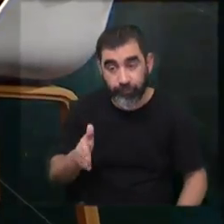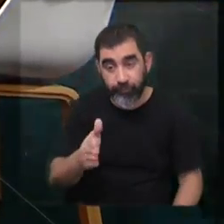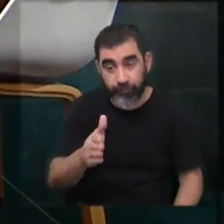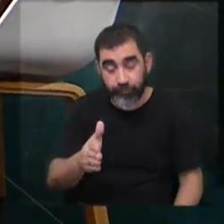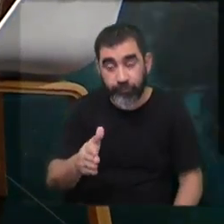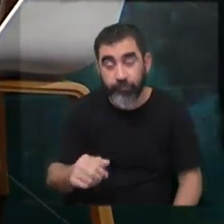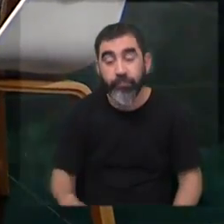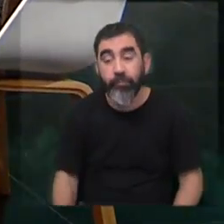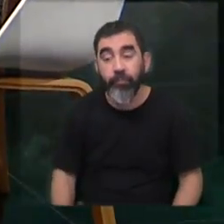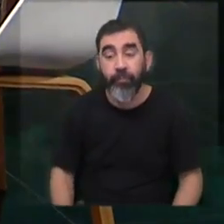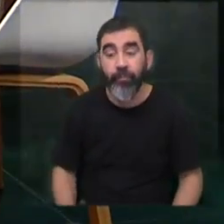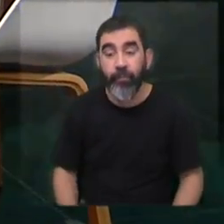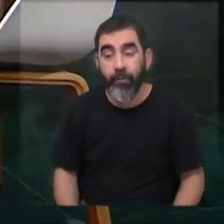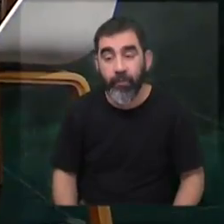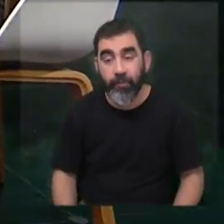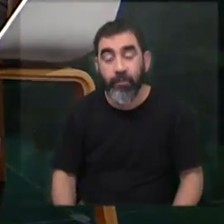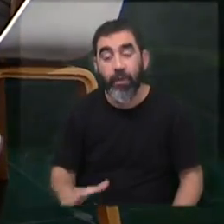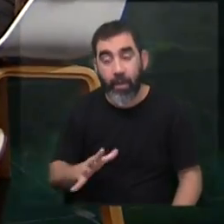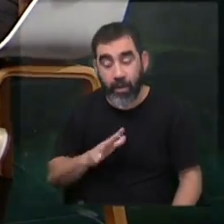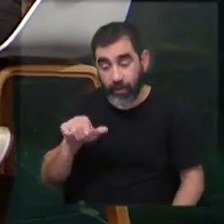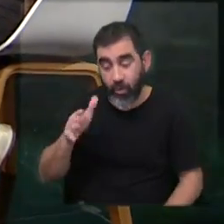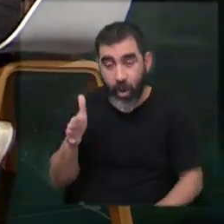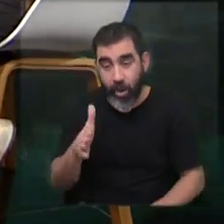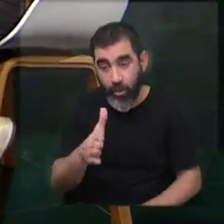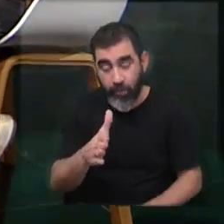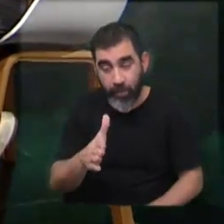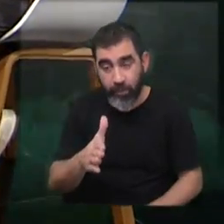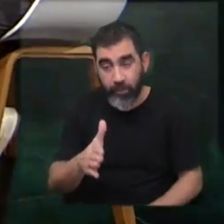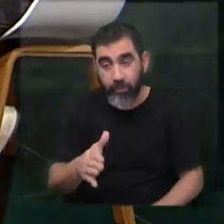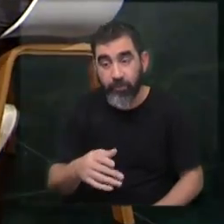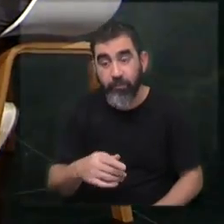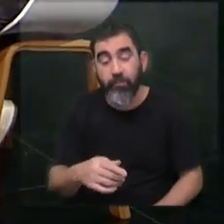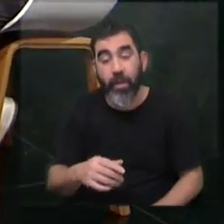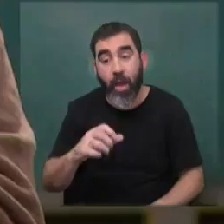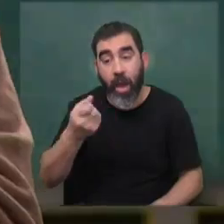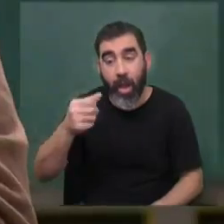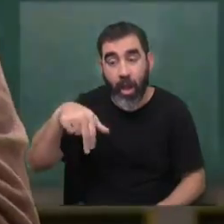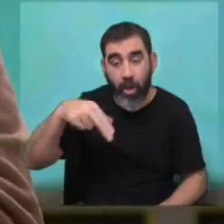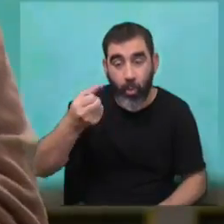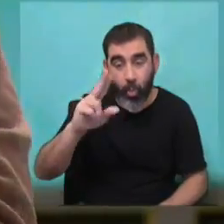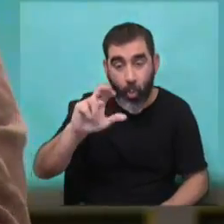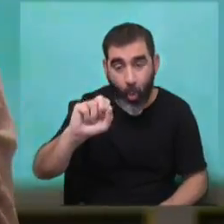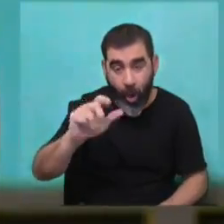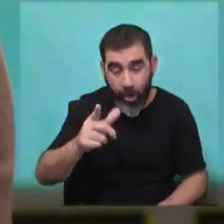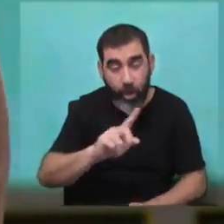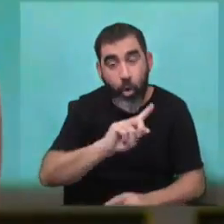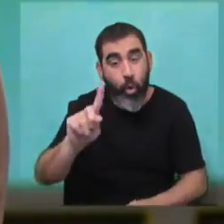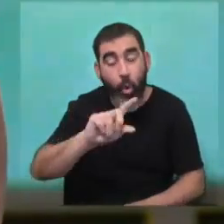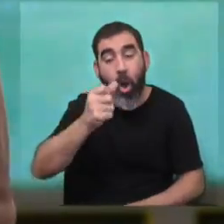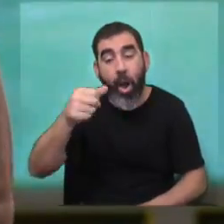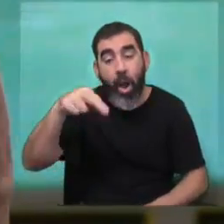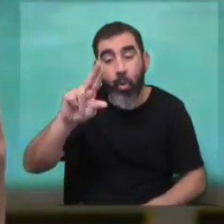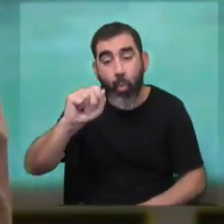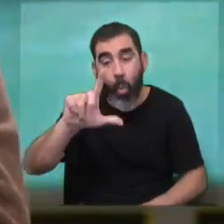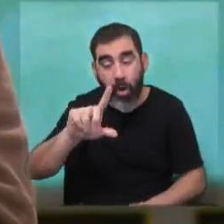Ribulidae, tiene géneros anuales y géneros no anuales. Eso también es muy interesante para estudiar la evolución del anualismo, ¿no? Porque hay parientes